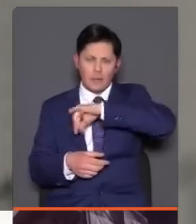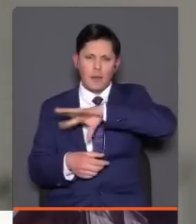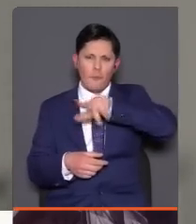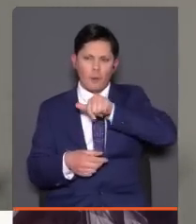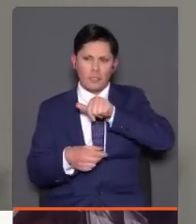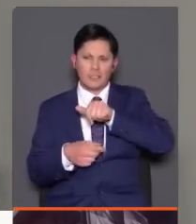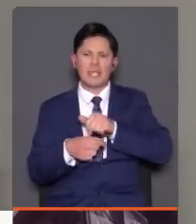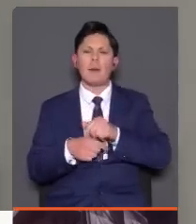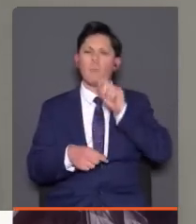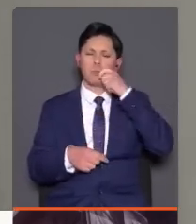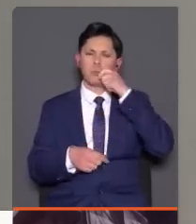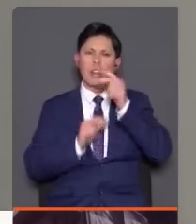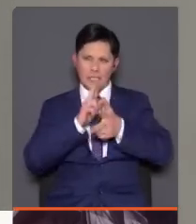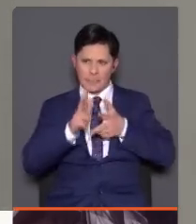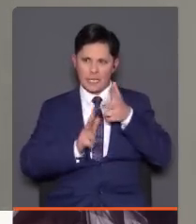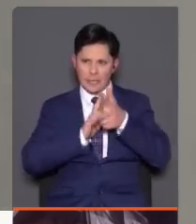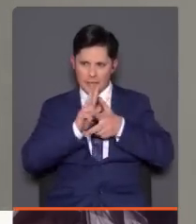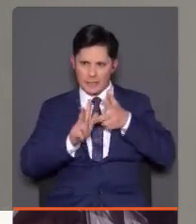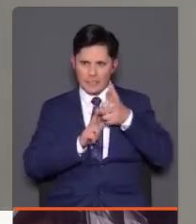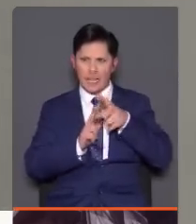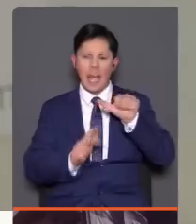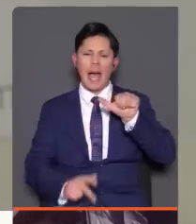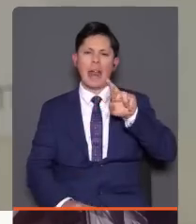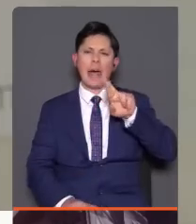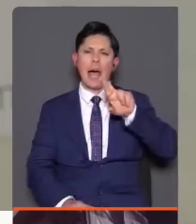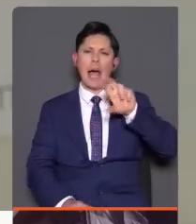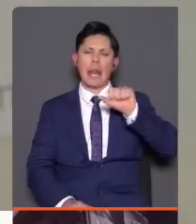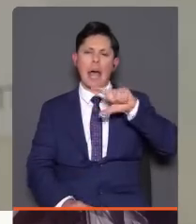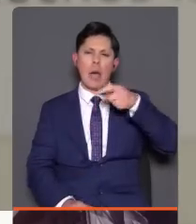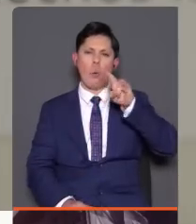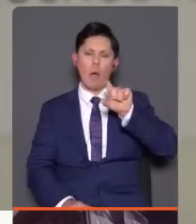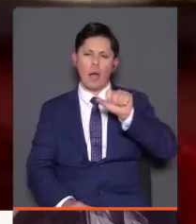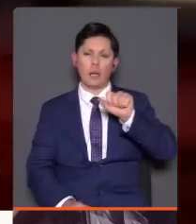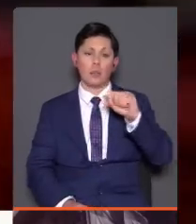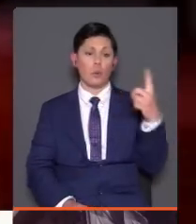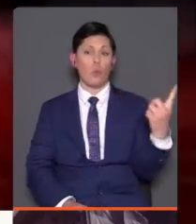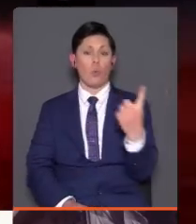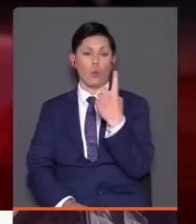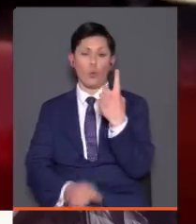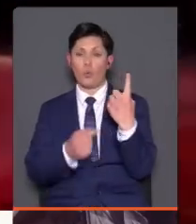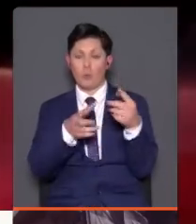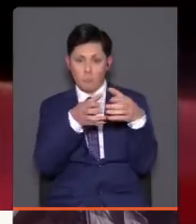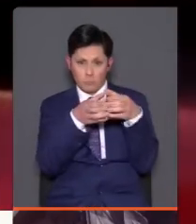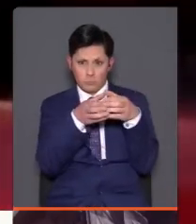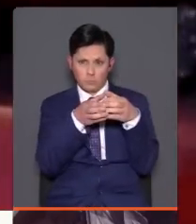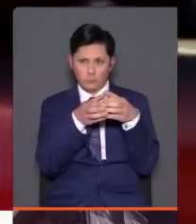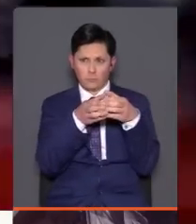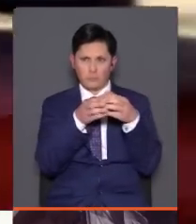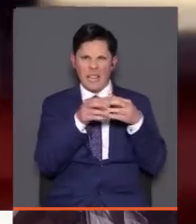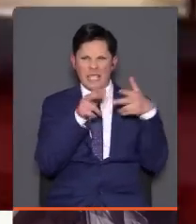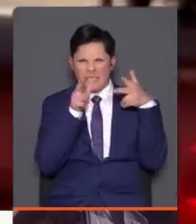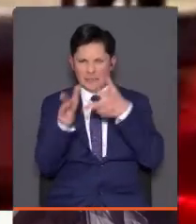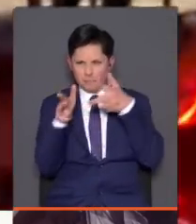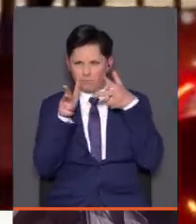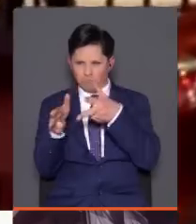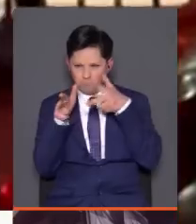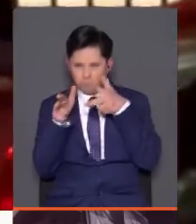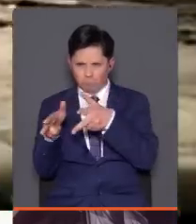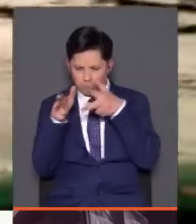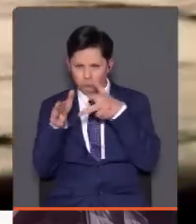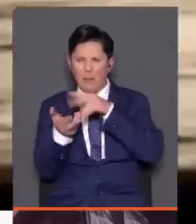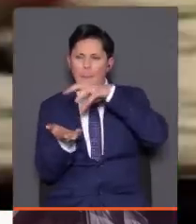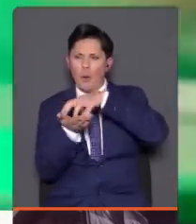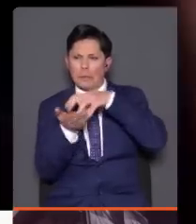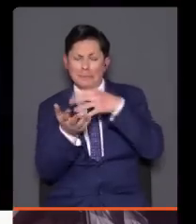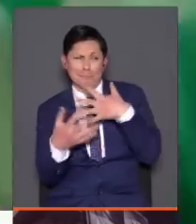Tren de Aragua no busca pasar desapercibido. De hecho, uno de sus objetivos es infundir temor en la población. Las